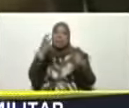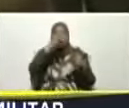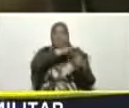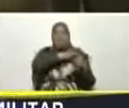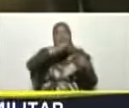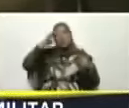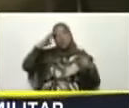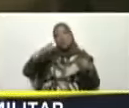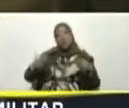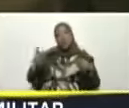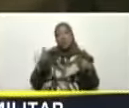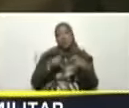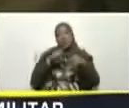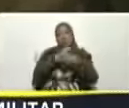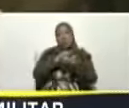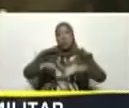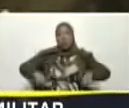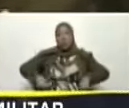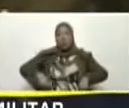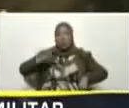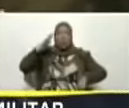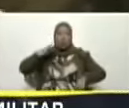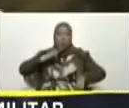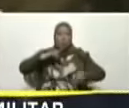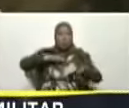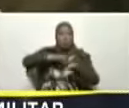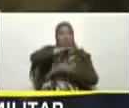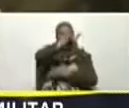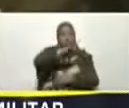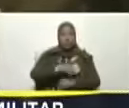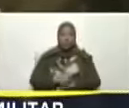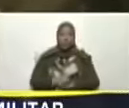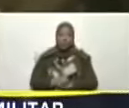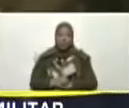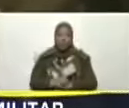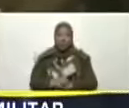tenientes de fragata de la Fuerza Armada Nacional Bolivariana.